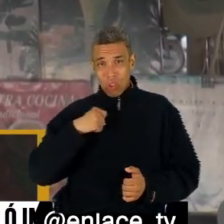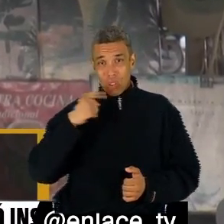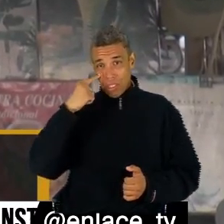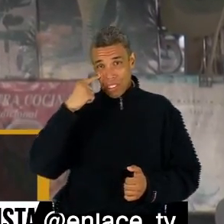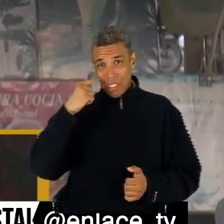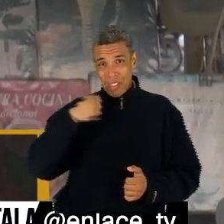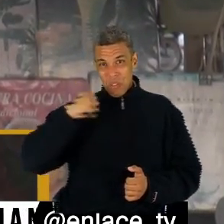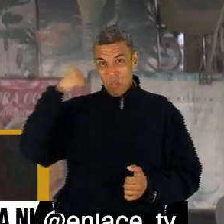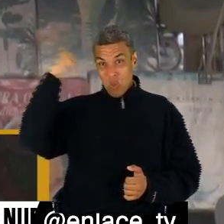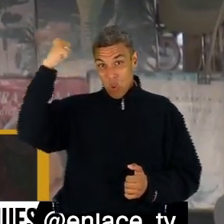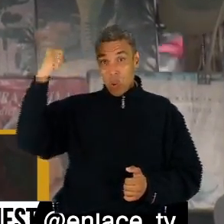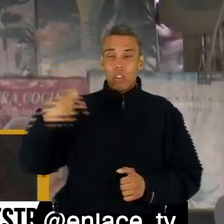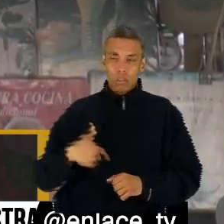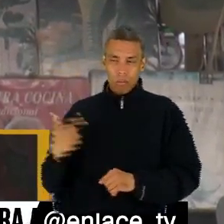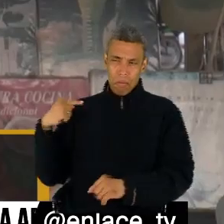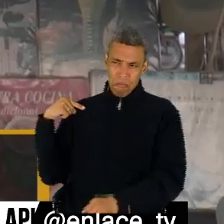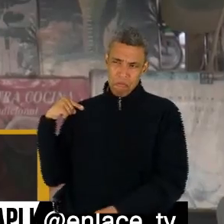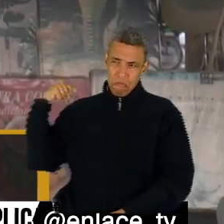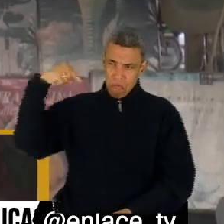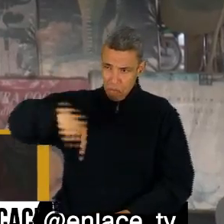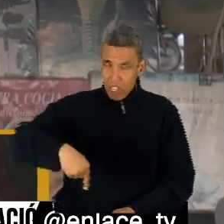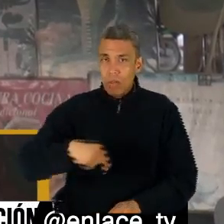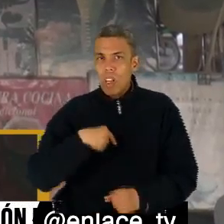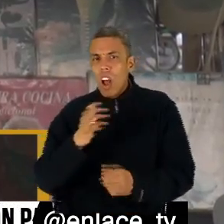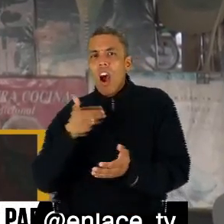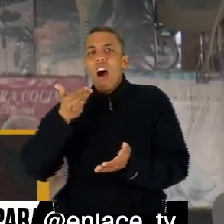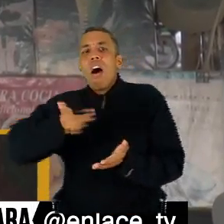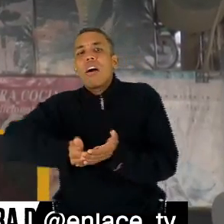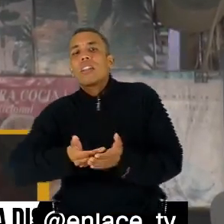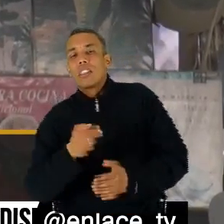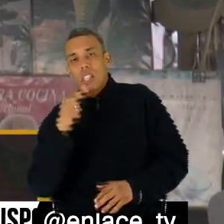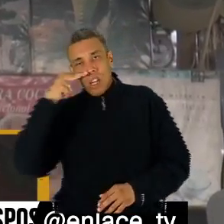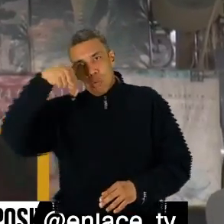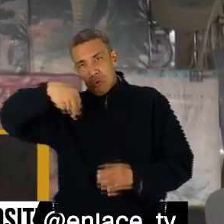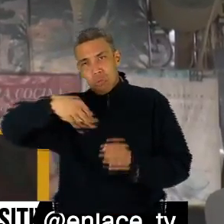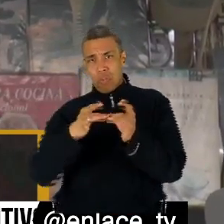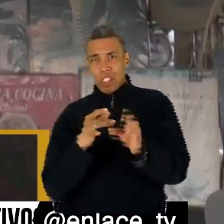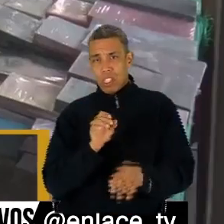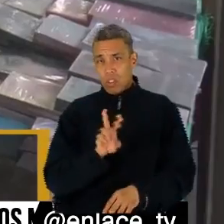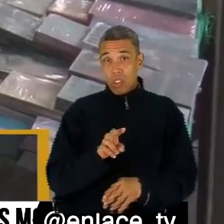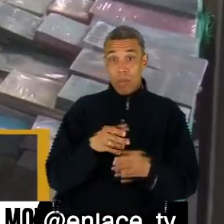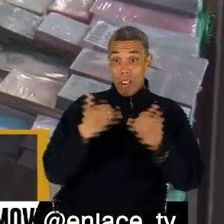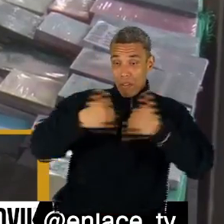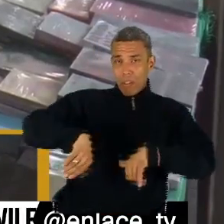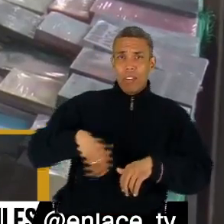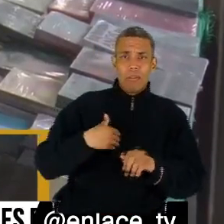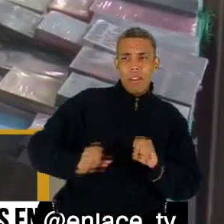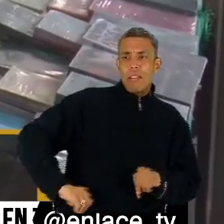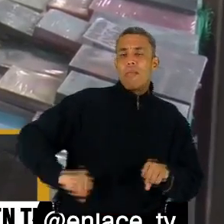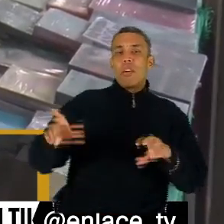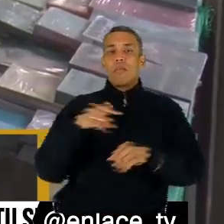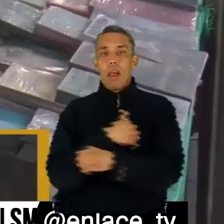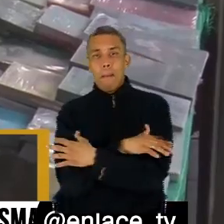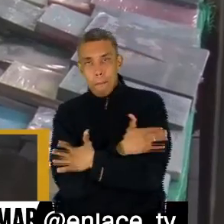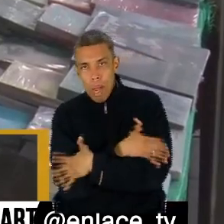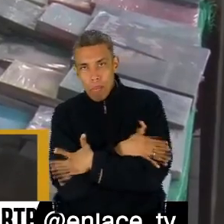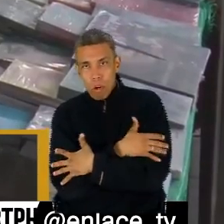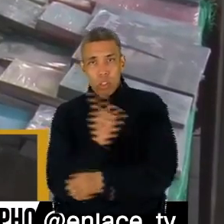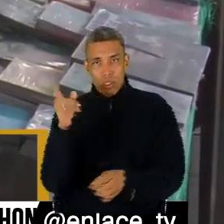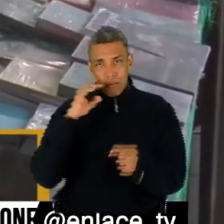alcalde, estamos hasta el 2 de junio. De aquí vamos para la ciudad de Pamplona, la ciudad Nitra. Aunque para los ciudadanos